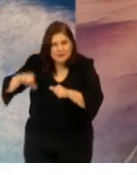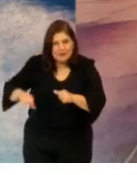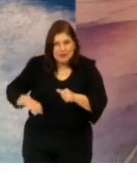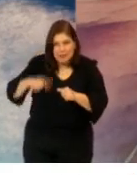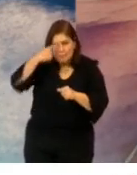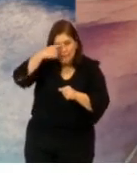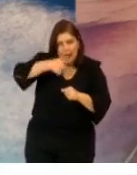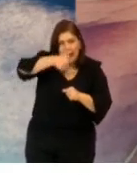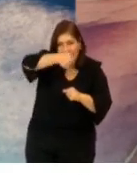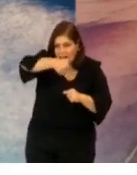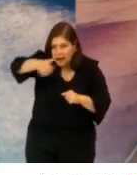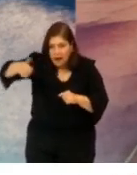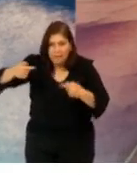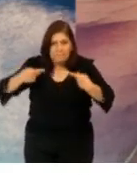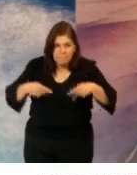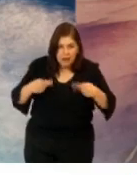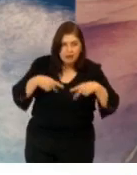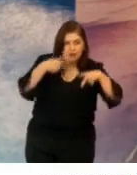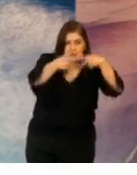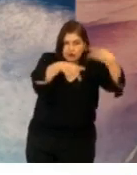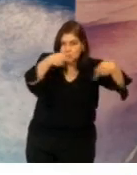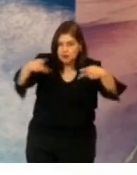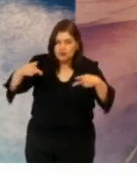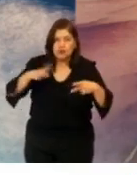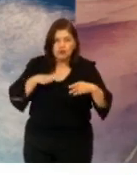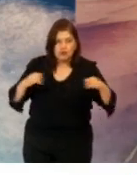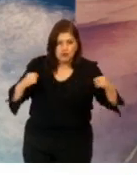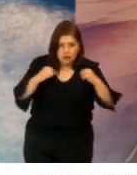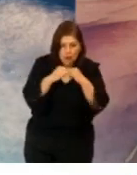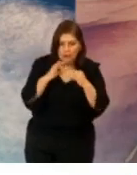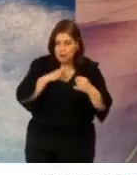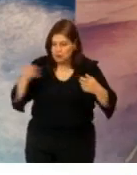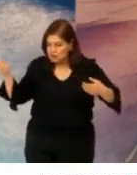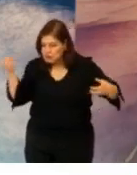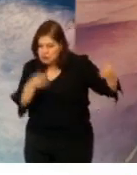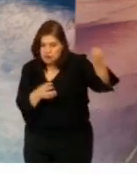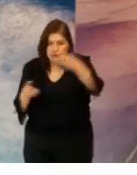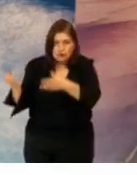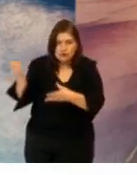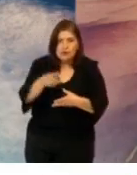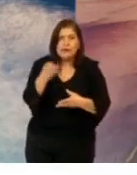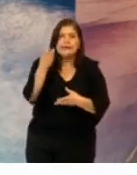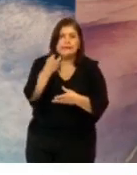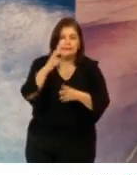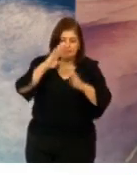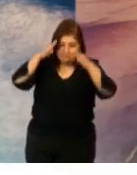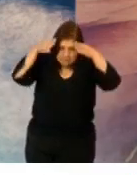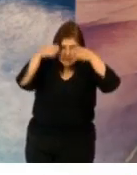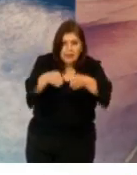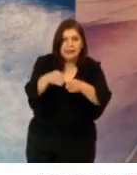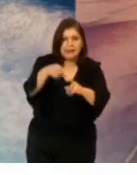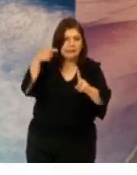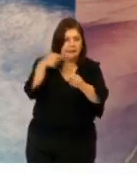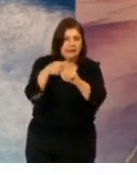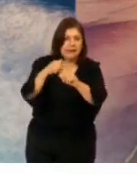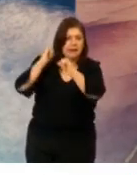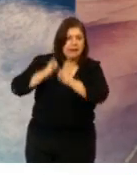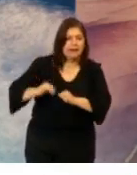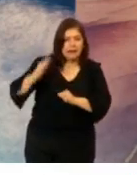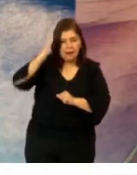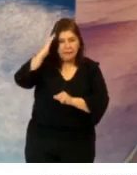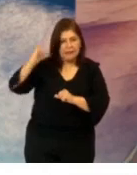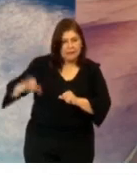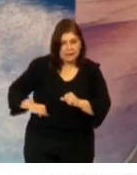cada uno de nosotros, desde nuestro campo de actuación, estemos aportándole a ese interés. Renunciemos